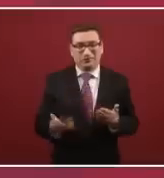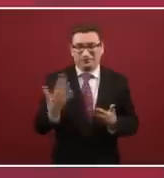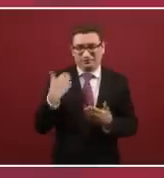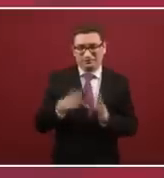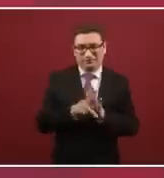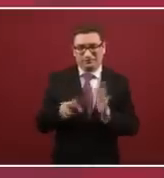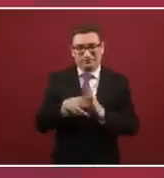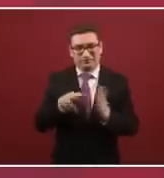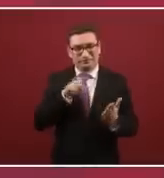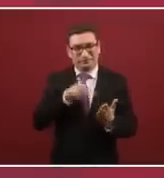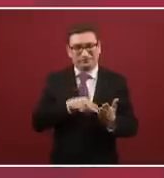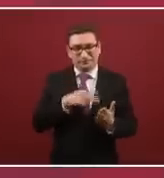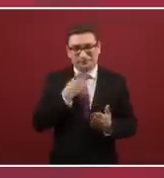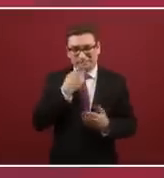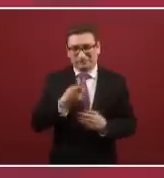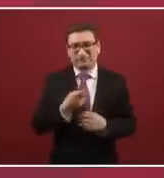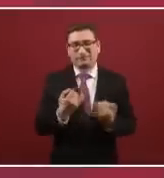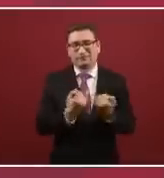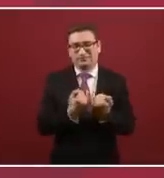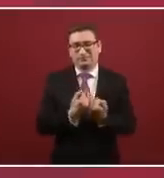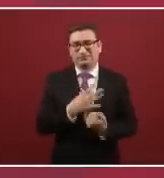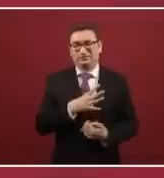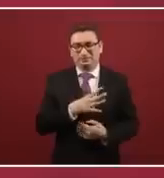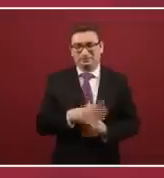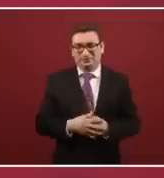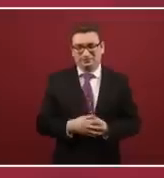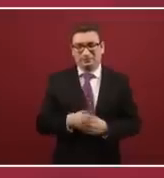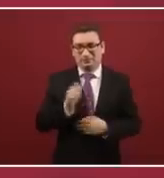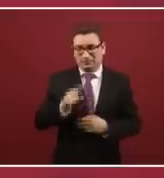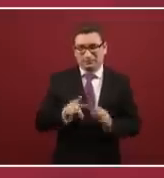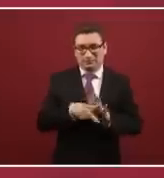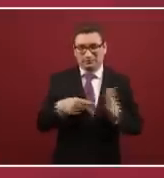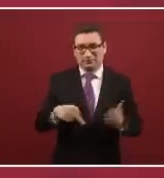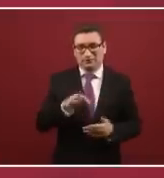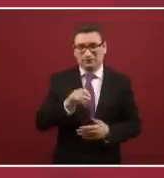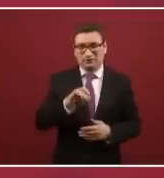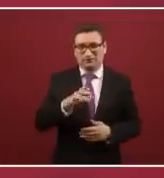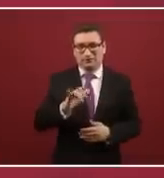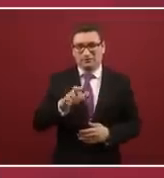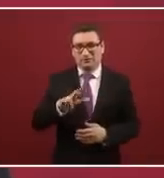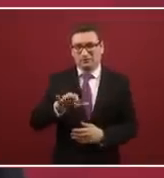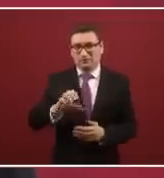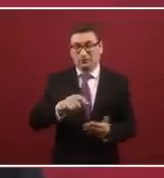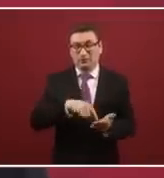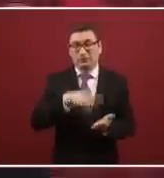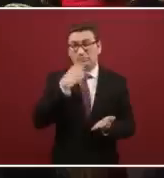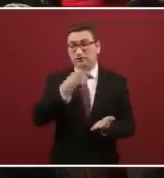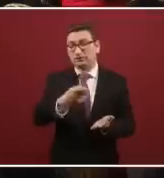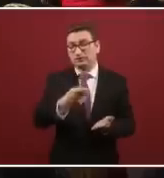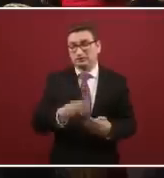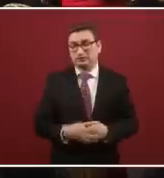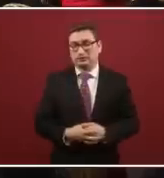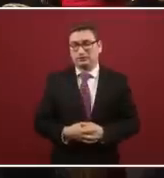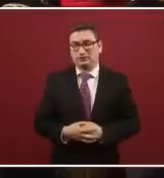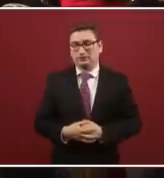reportaje también en El Financiero. Dice,